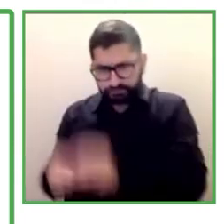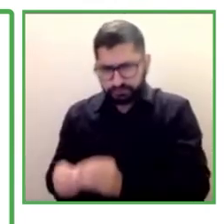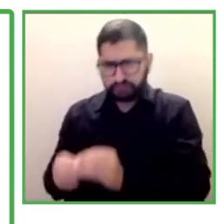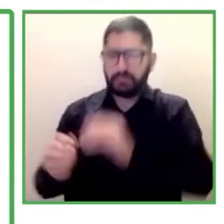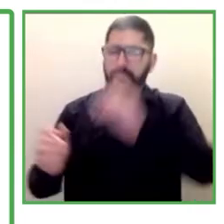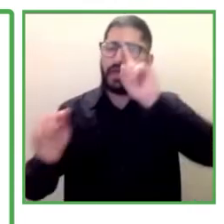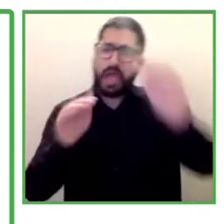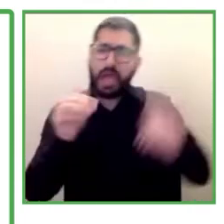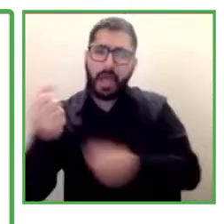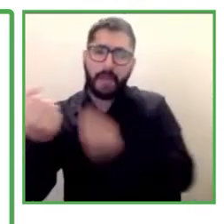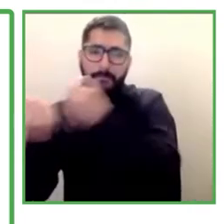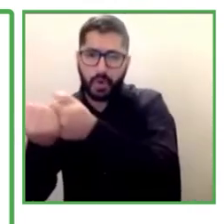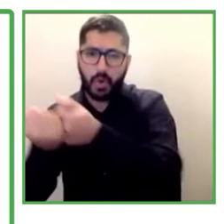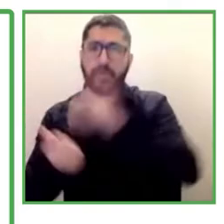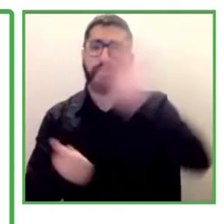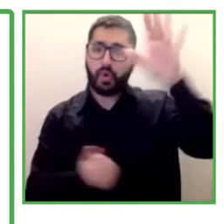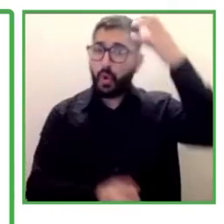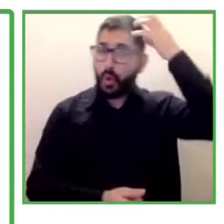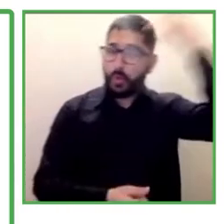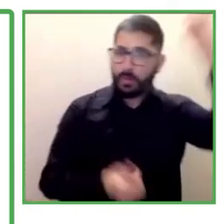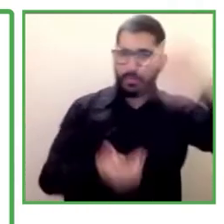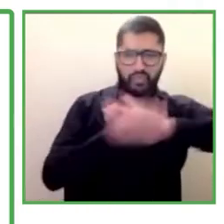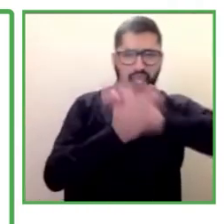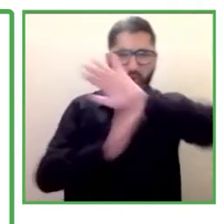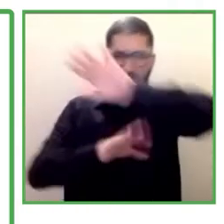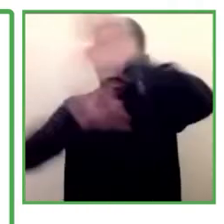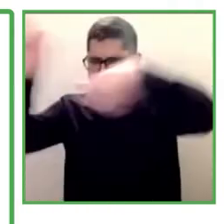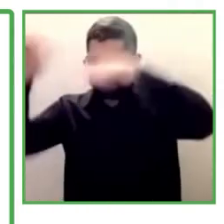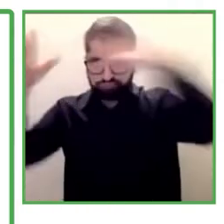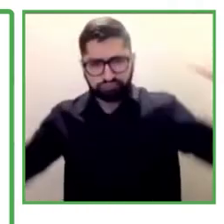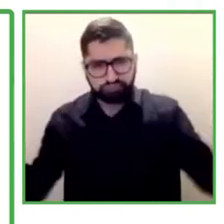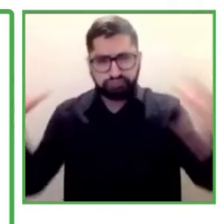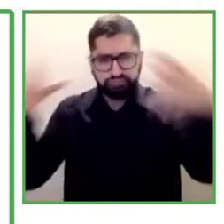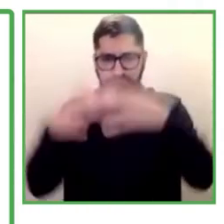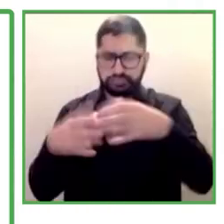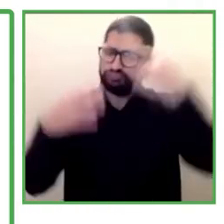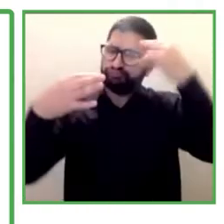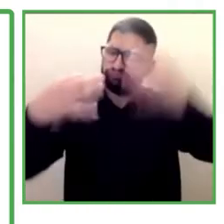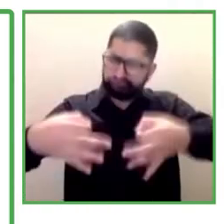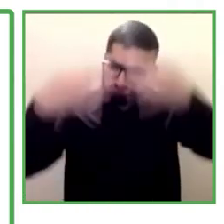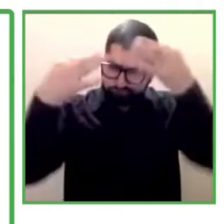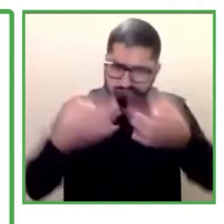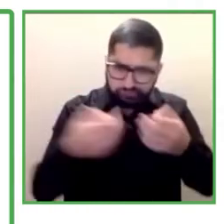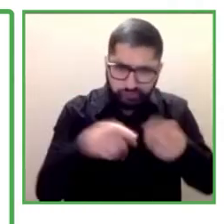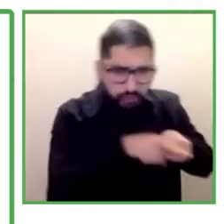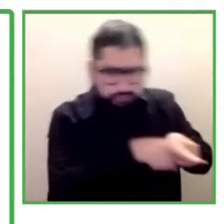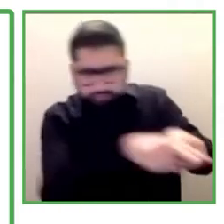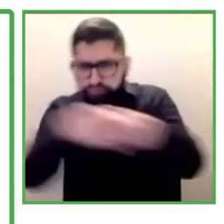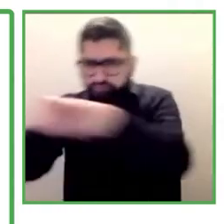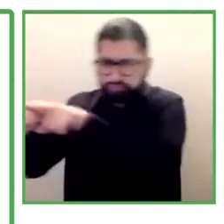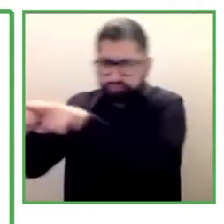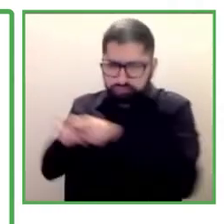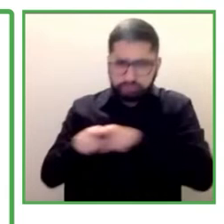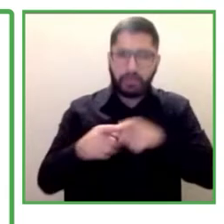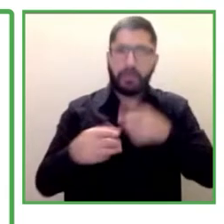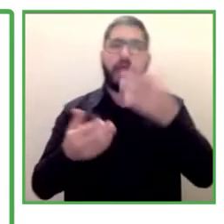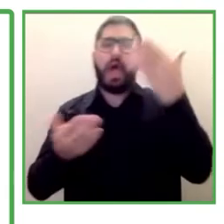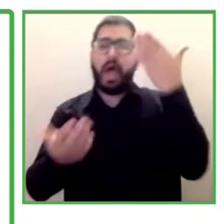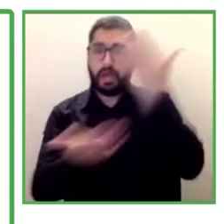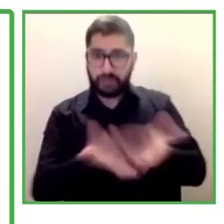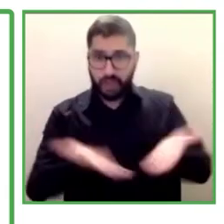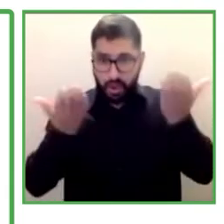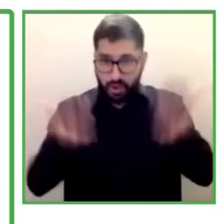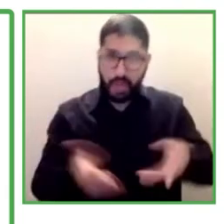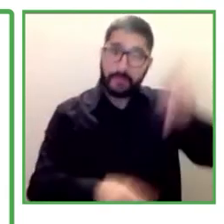convocatoria, desde que deciden lanzar la convocatoria hasta que la persona se incorpora al puesto de trabajo.